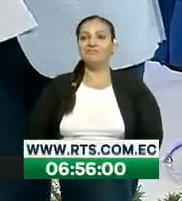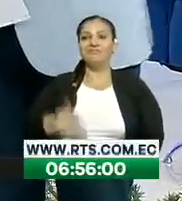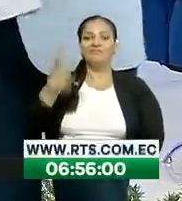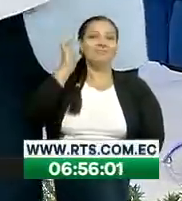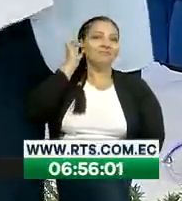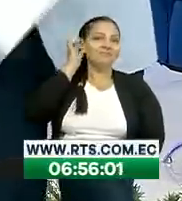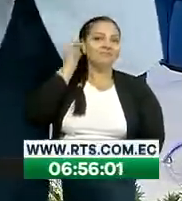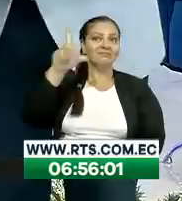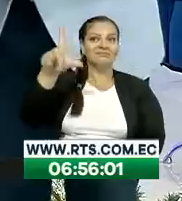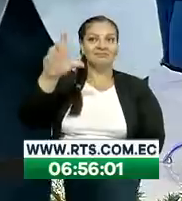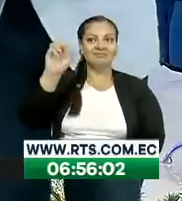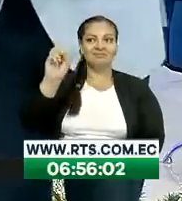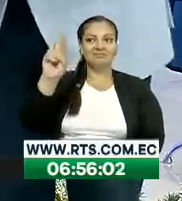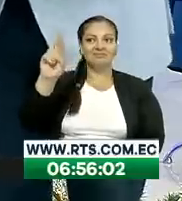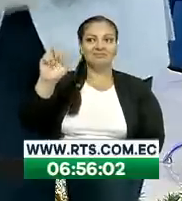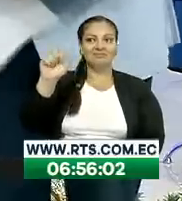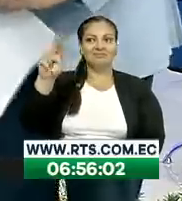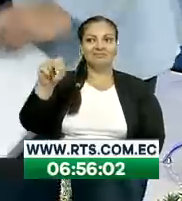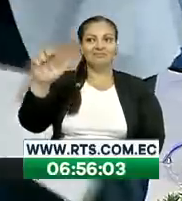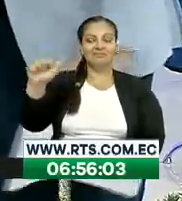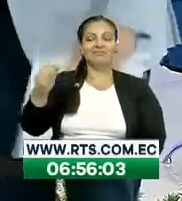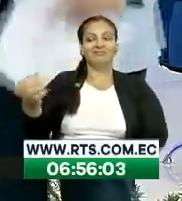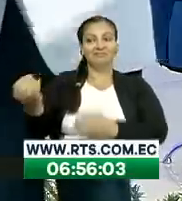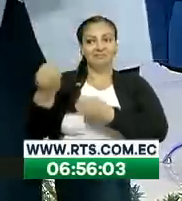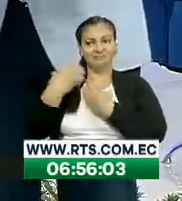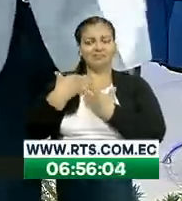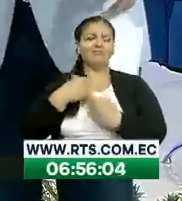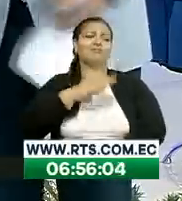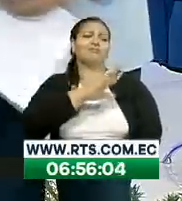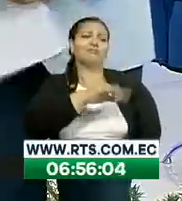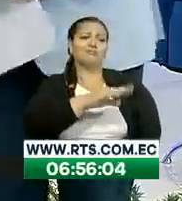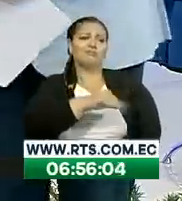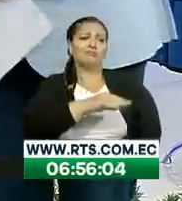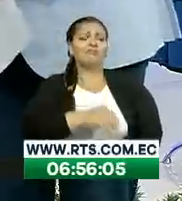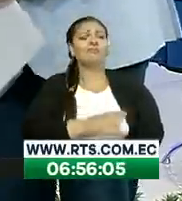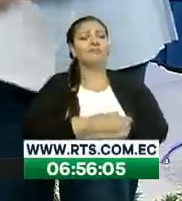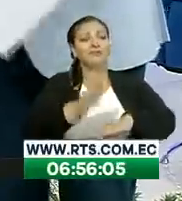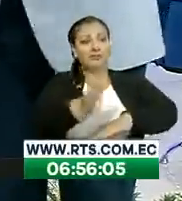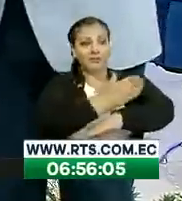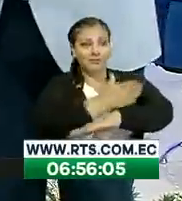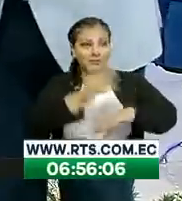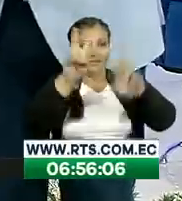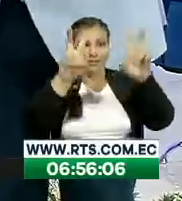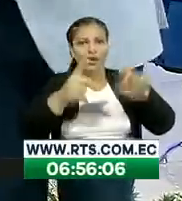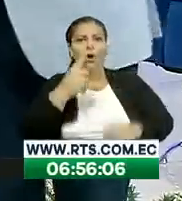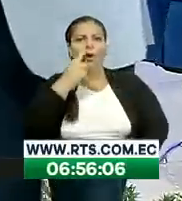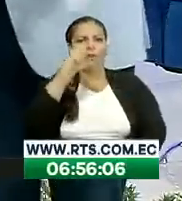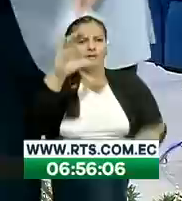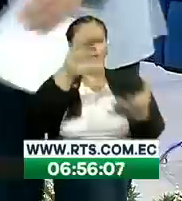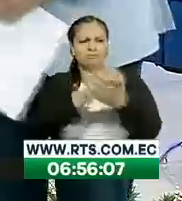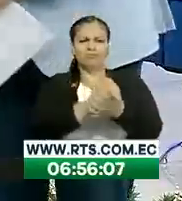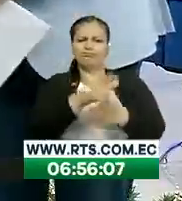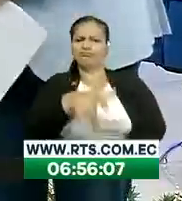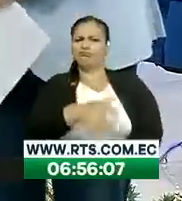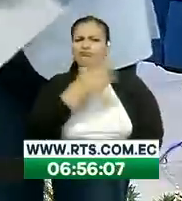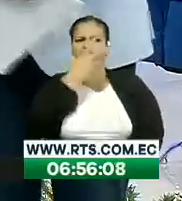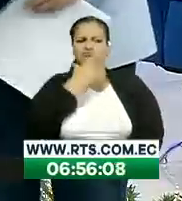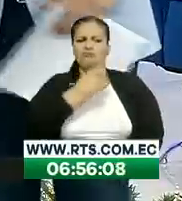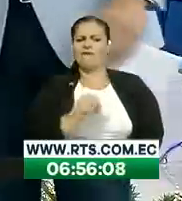usted. Ah, mire usted. Dedicada, no sé por qué, pero en todo caso es lo que me dice. De su club de